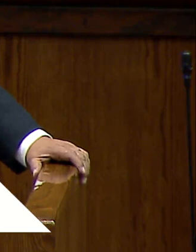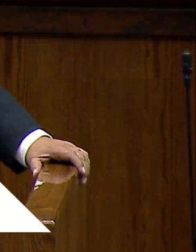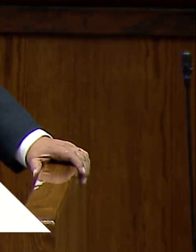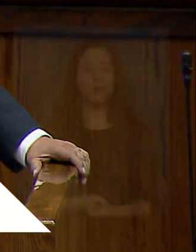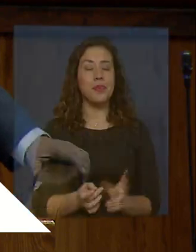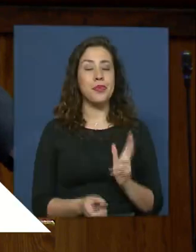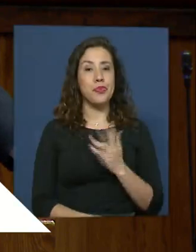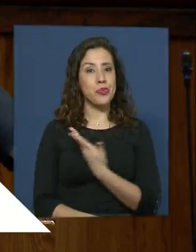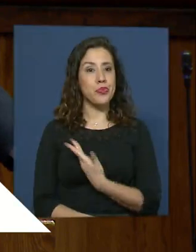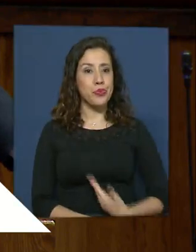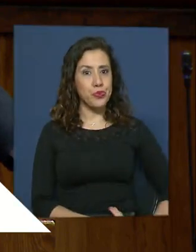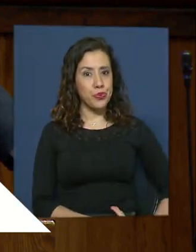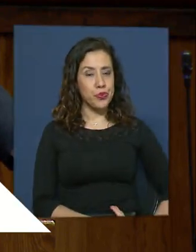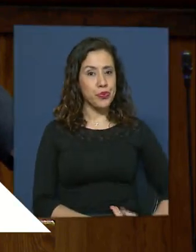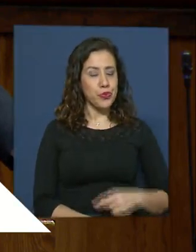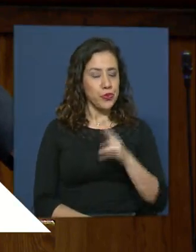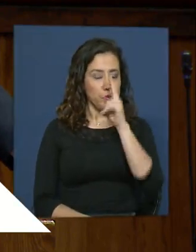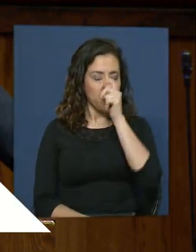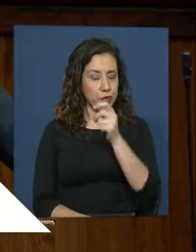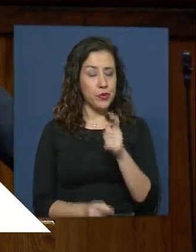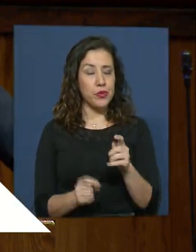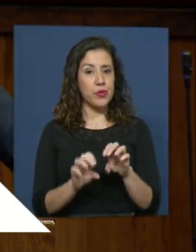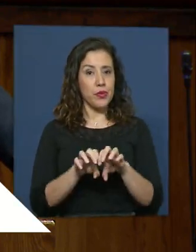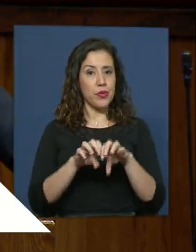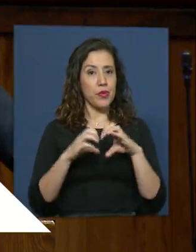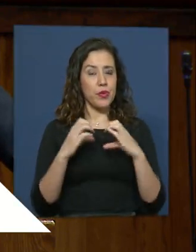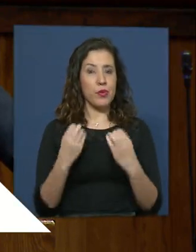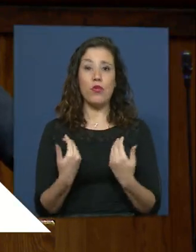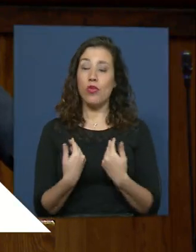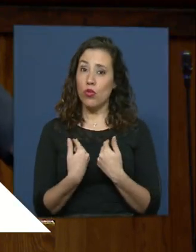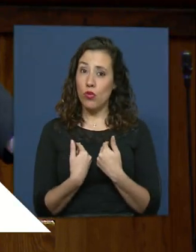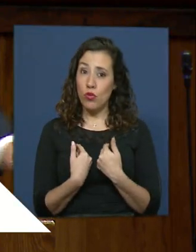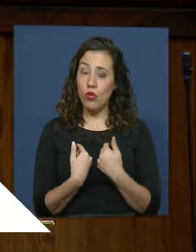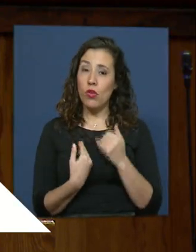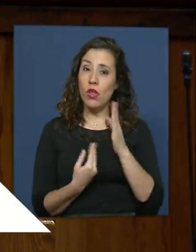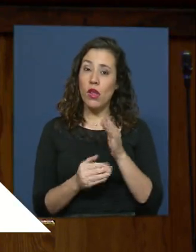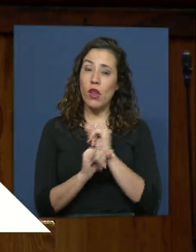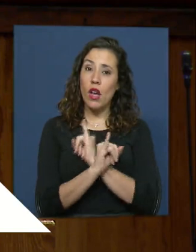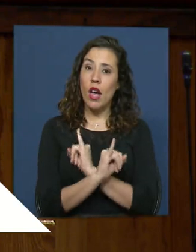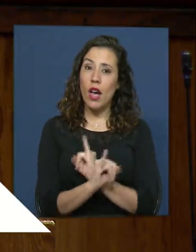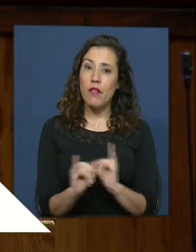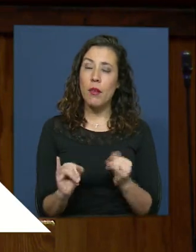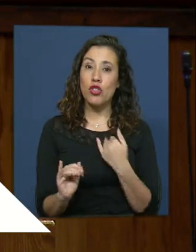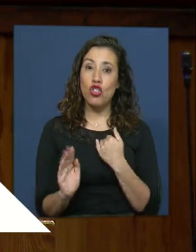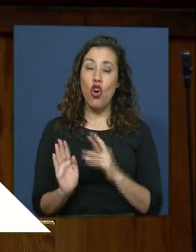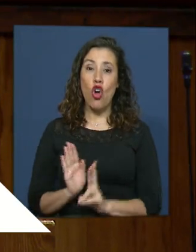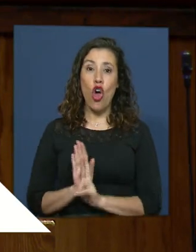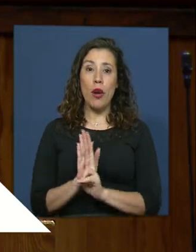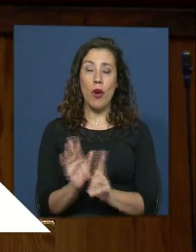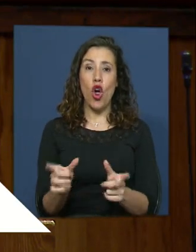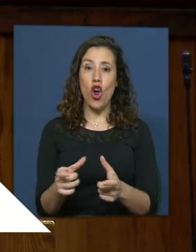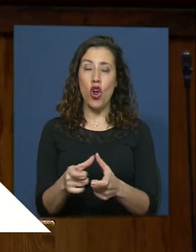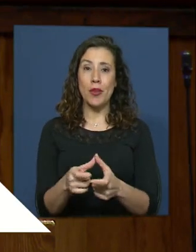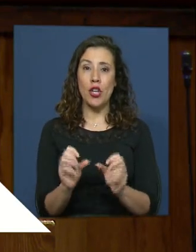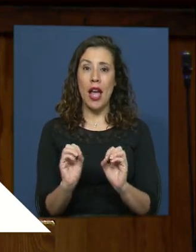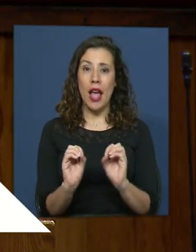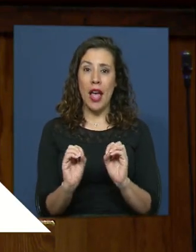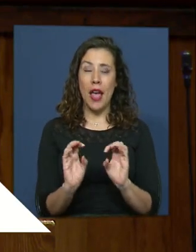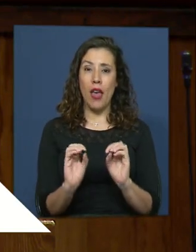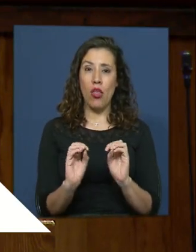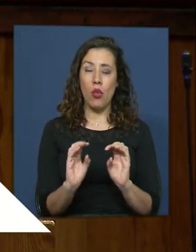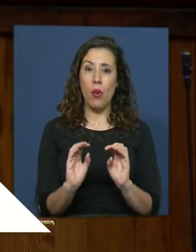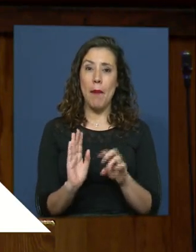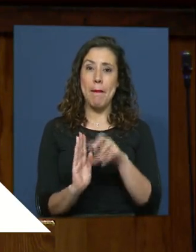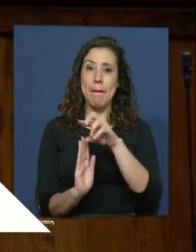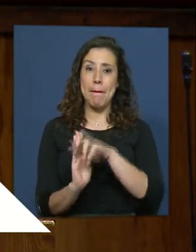Señor presidente, honorable Cámara, me corresponde informar en representación de la Comisión de Educación